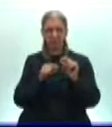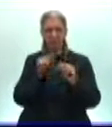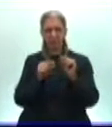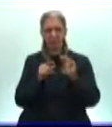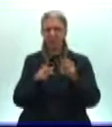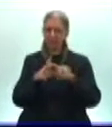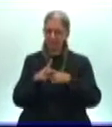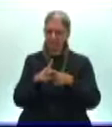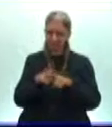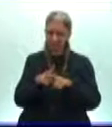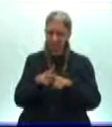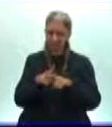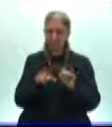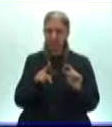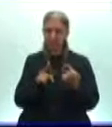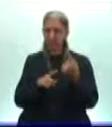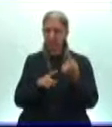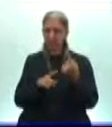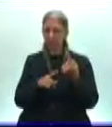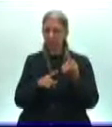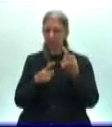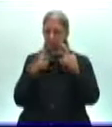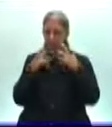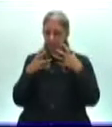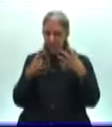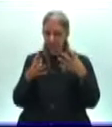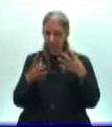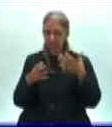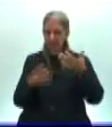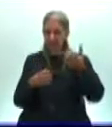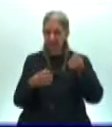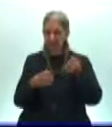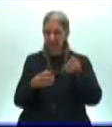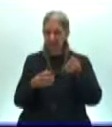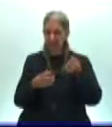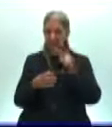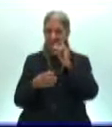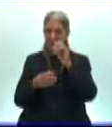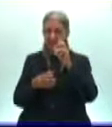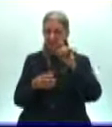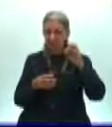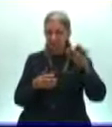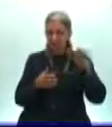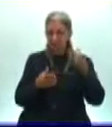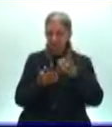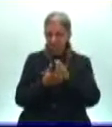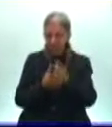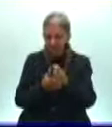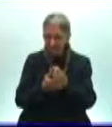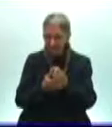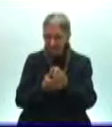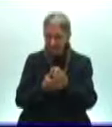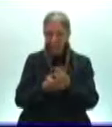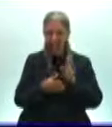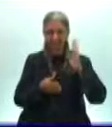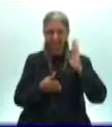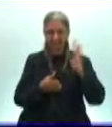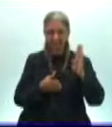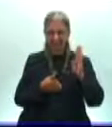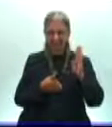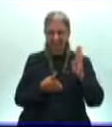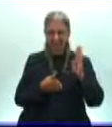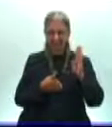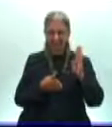resolviendo. Solo llamar la atención que el inciso A es una inecuación lineal. En el inciso B vamos a obtener una